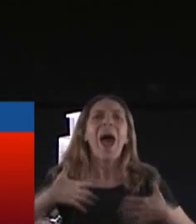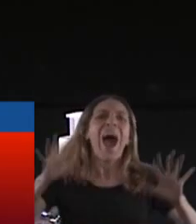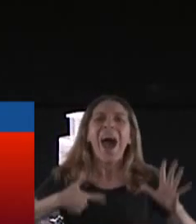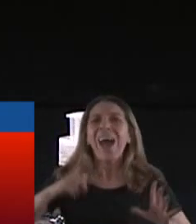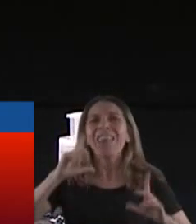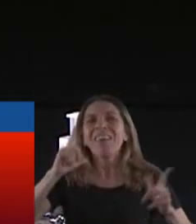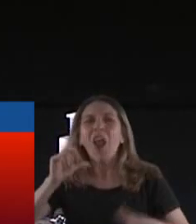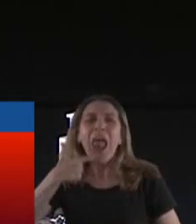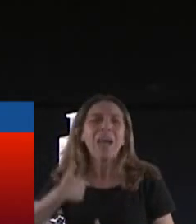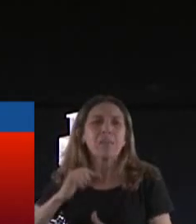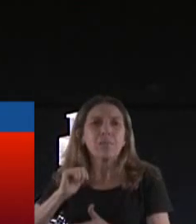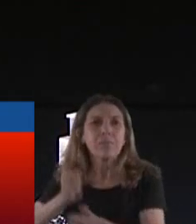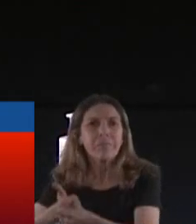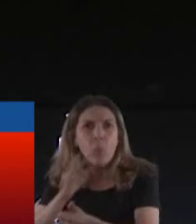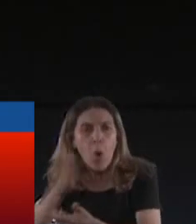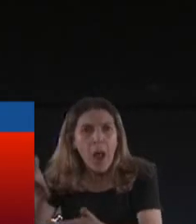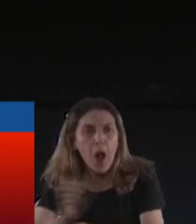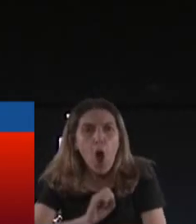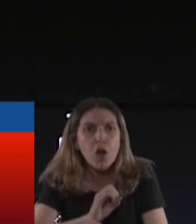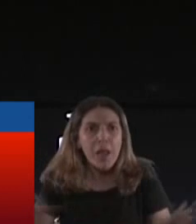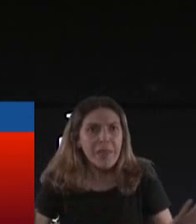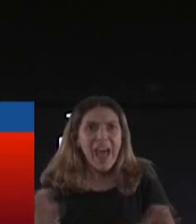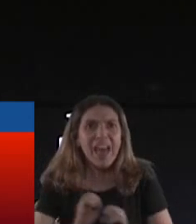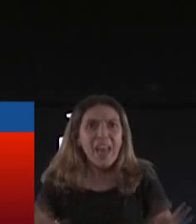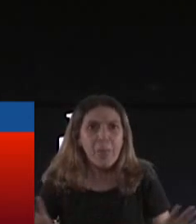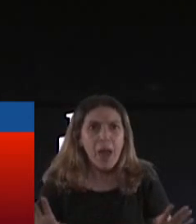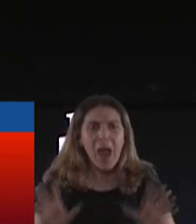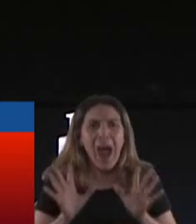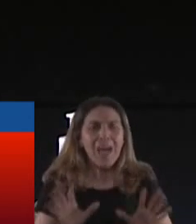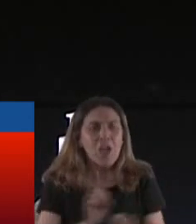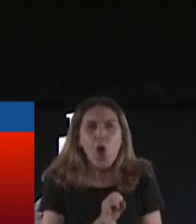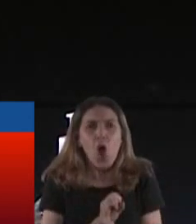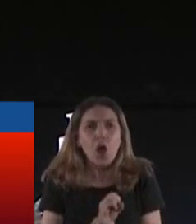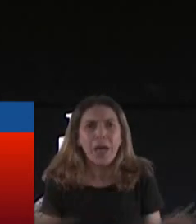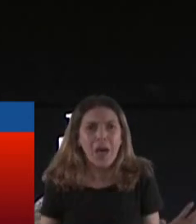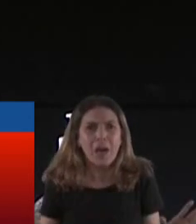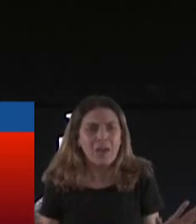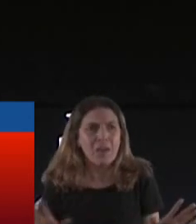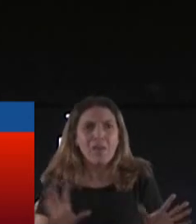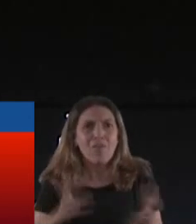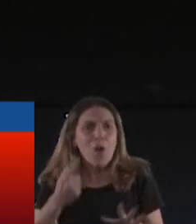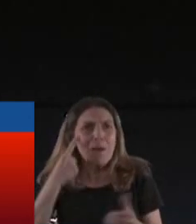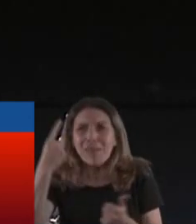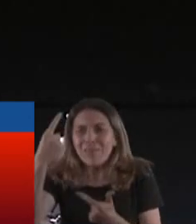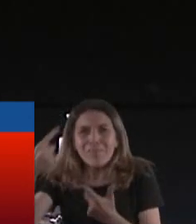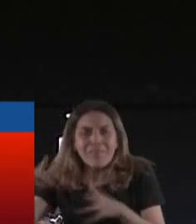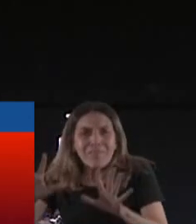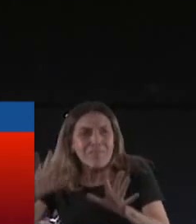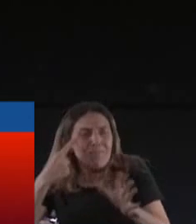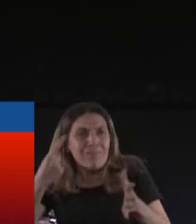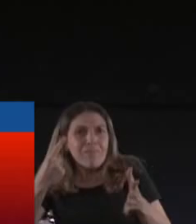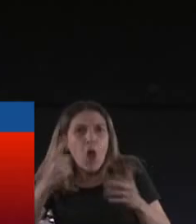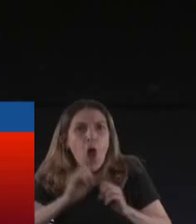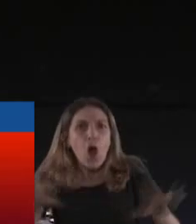mujer. Eso es horroroso. Eso es horroroso, por donde se lo mire.